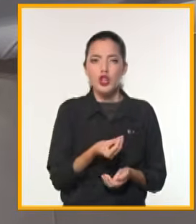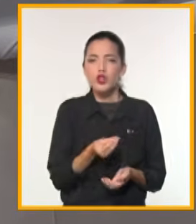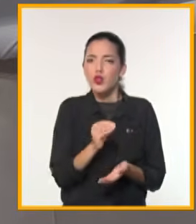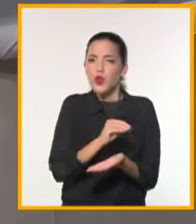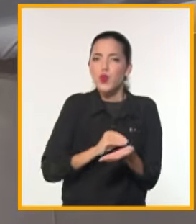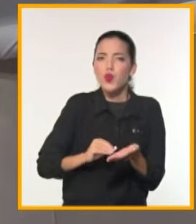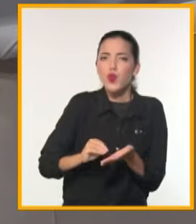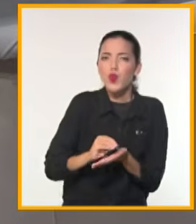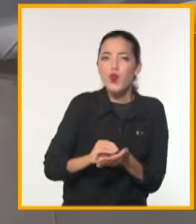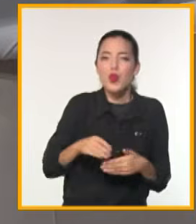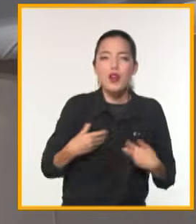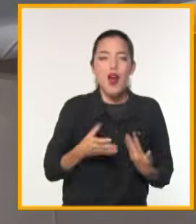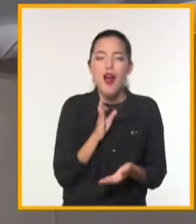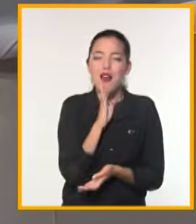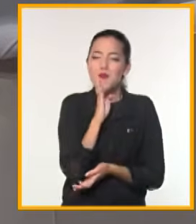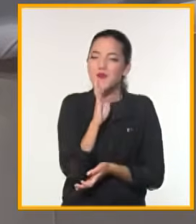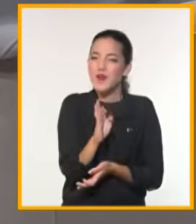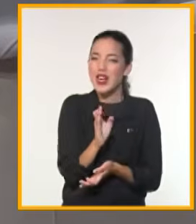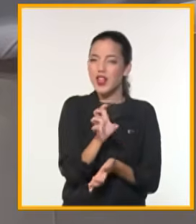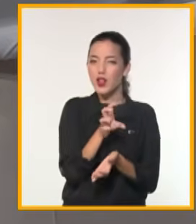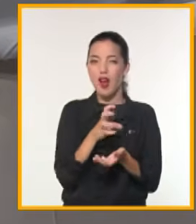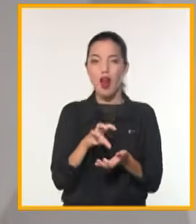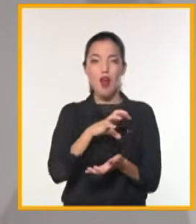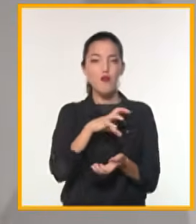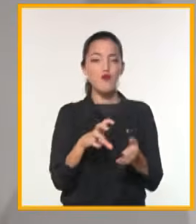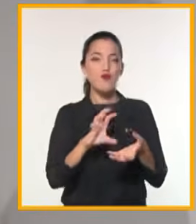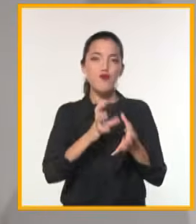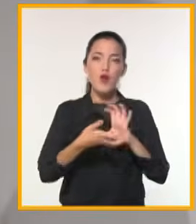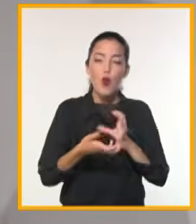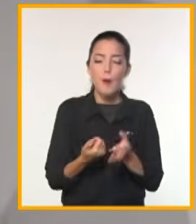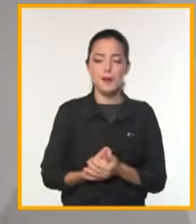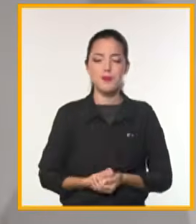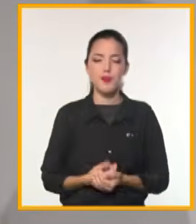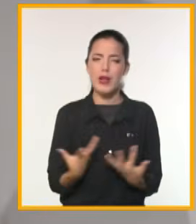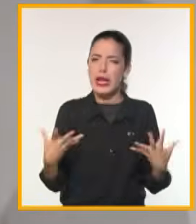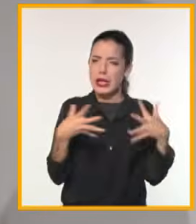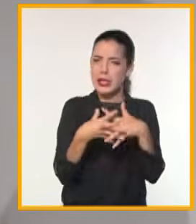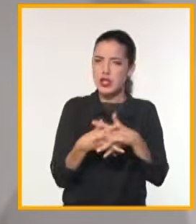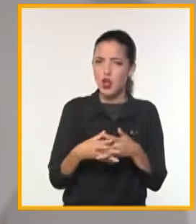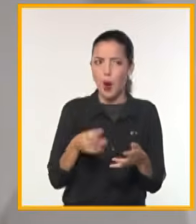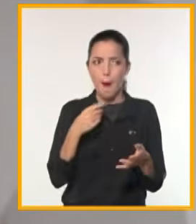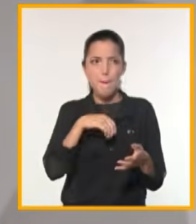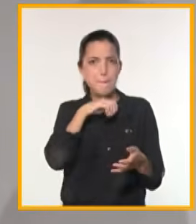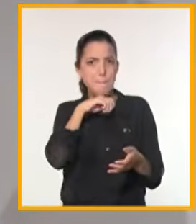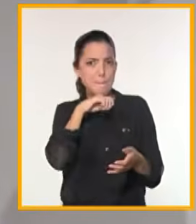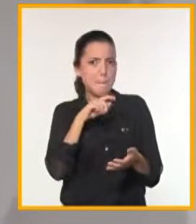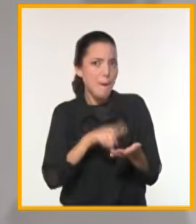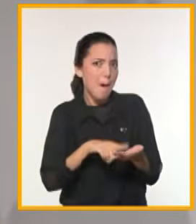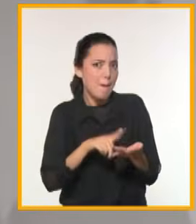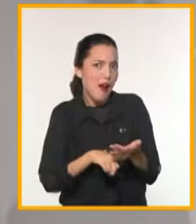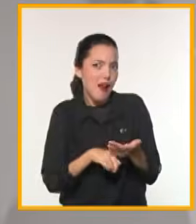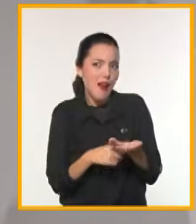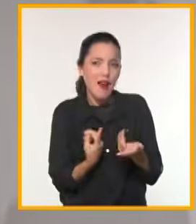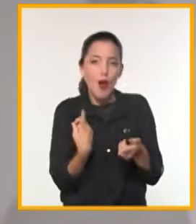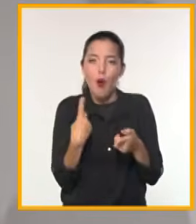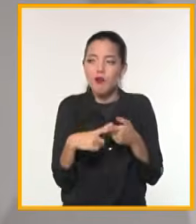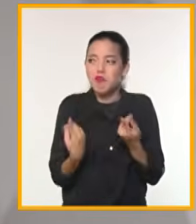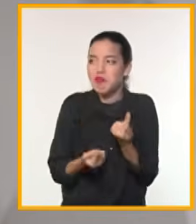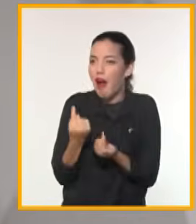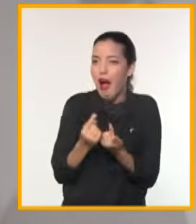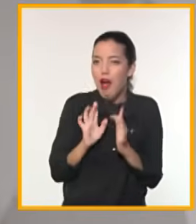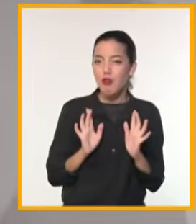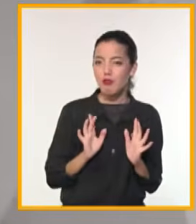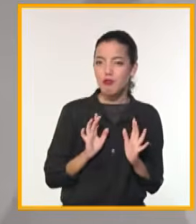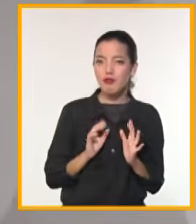Jorge Pérez? Tiene que ver con sus padres, porque oí hablar, leí de Fina, su madre, pero no tengo elementos de